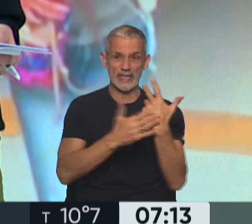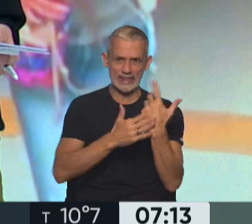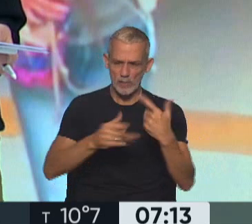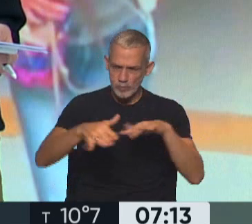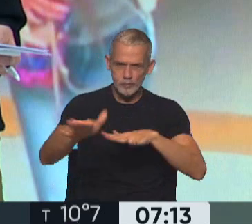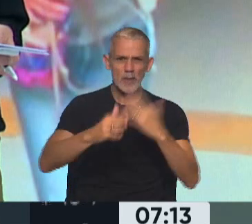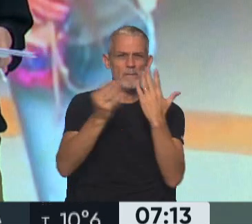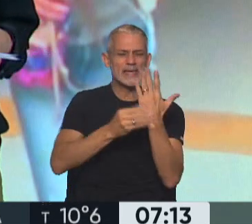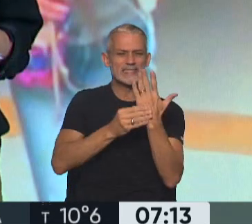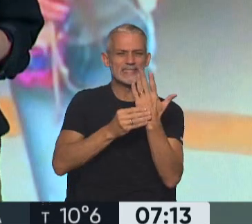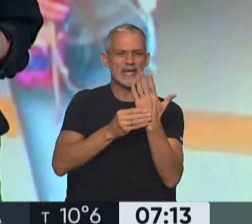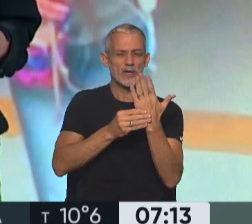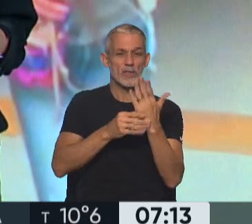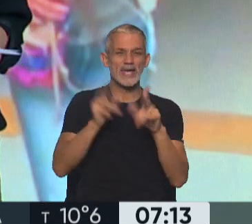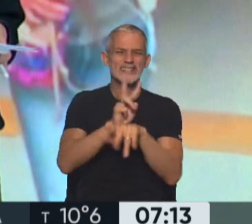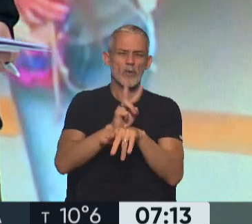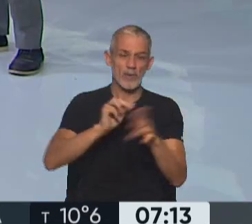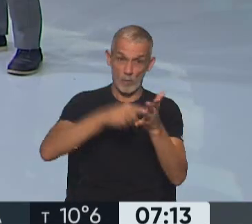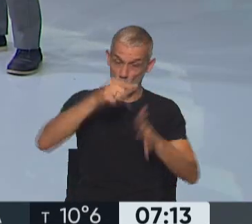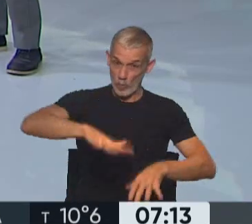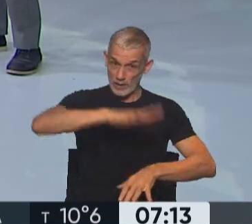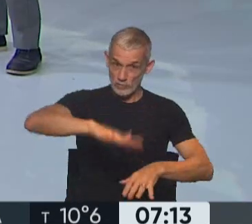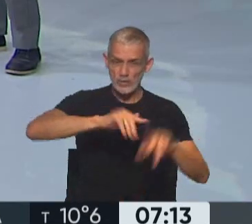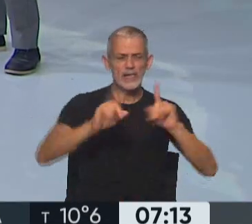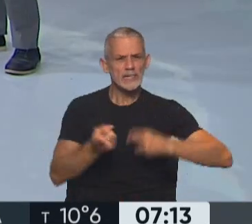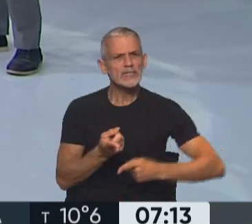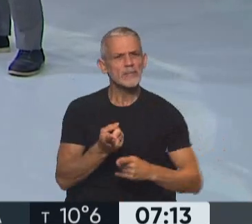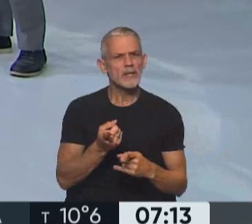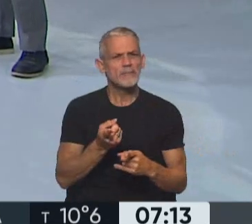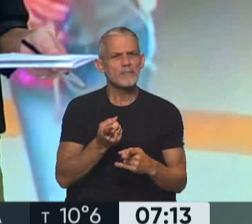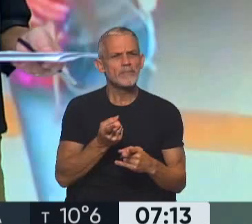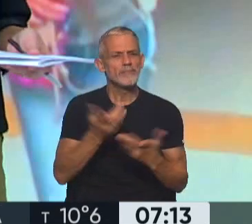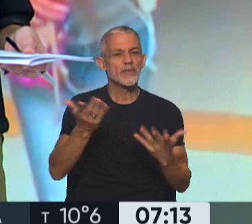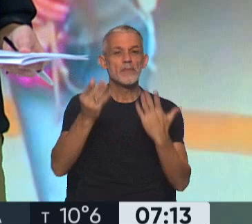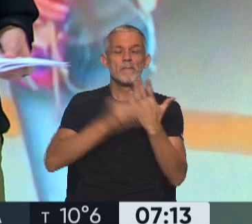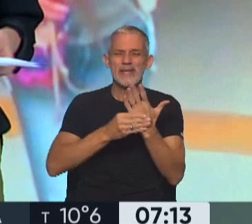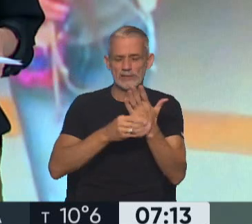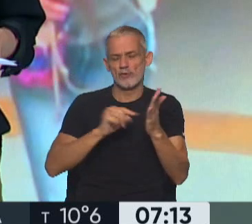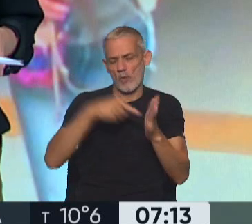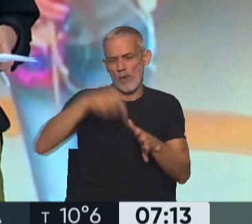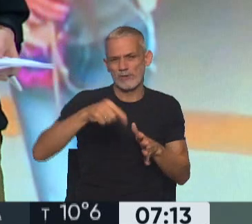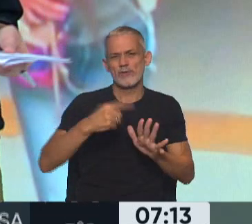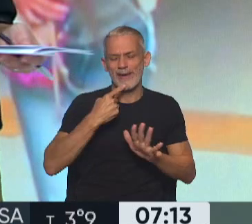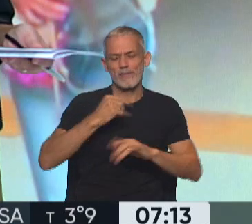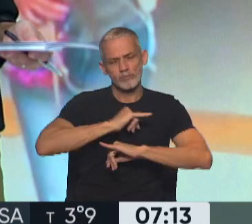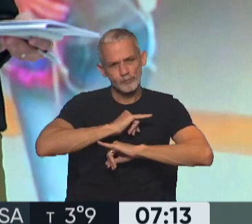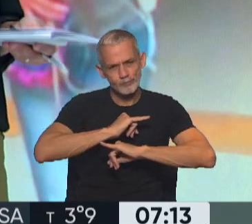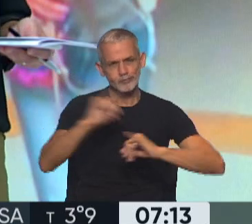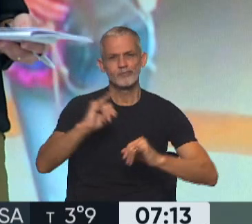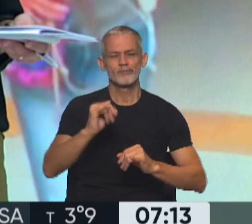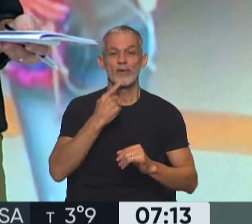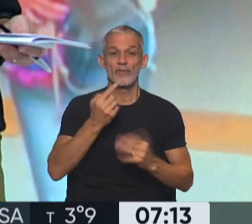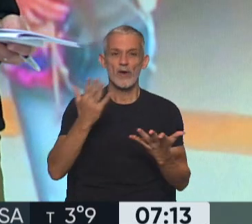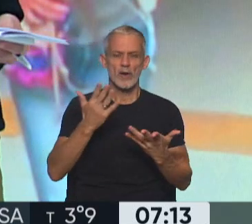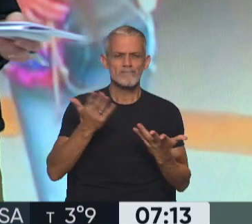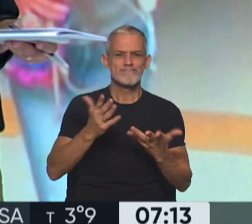desde el Ministerio de Seguridad de la Ciudad de Buenos Aires, bueno, el ministro de la Ciudad de Buenos Aires dijo que evidentemente con